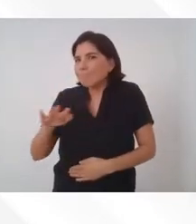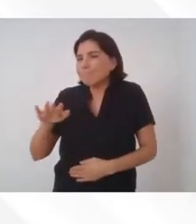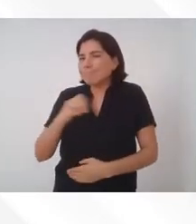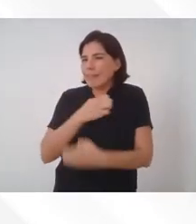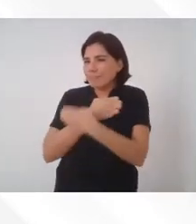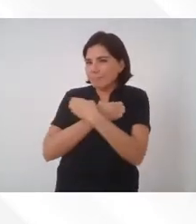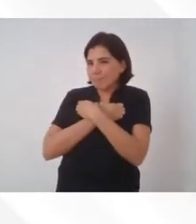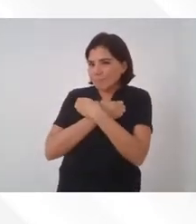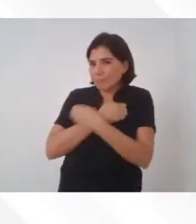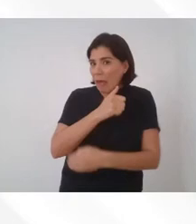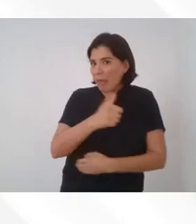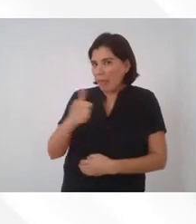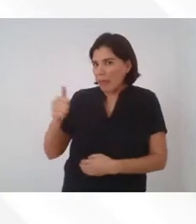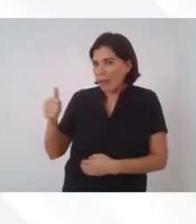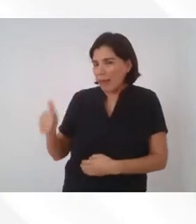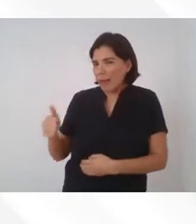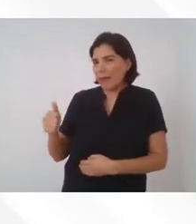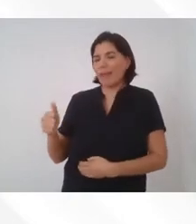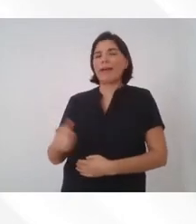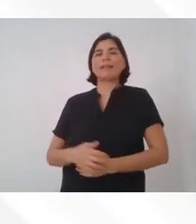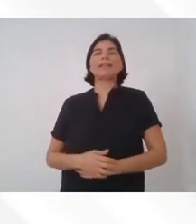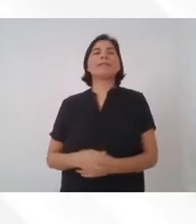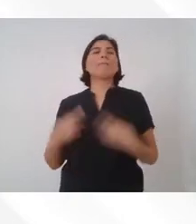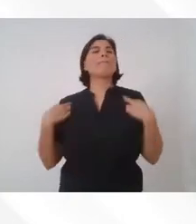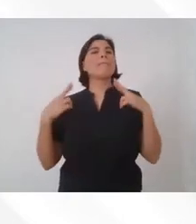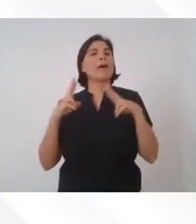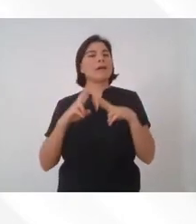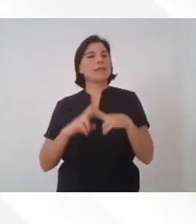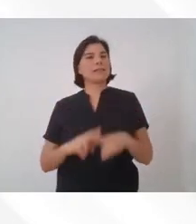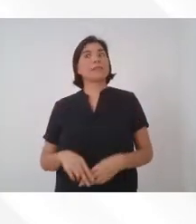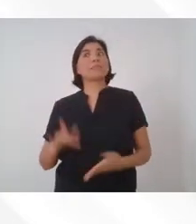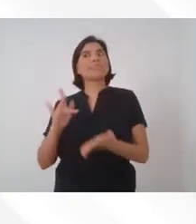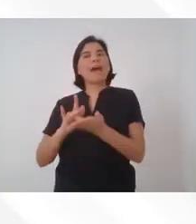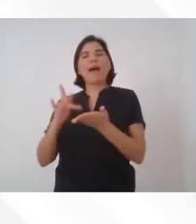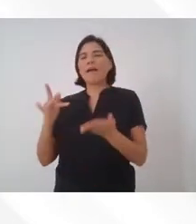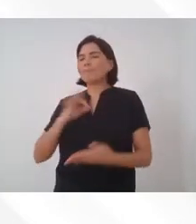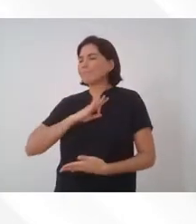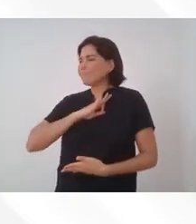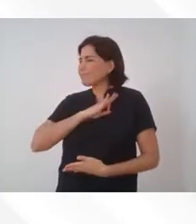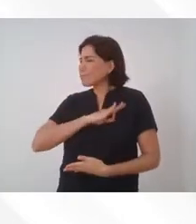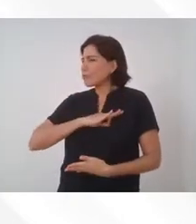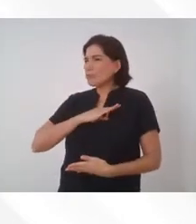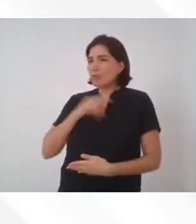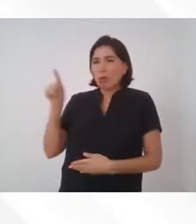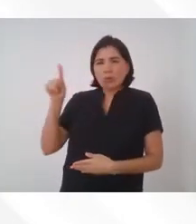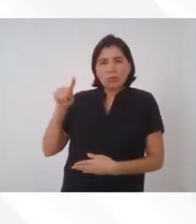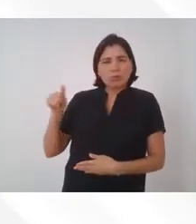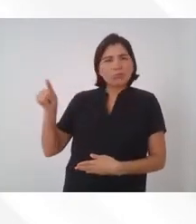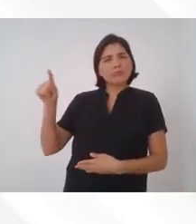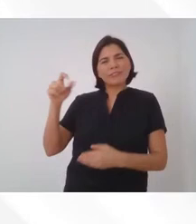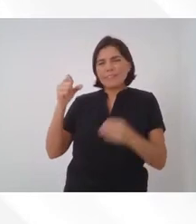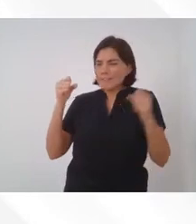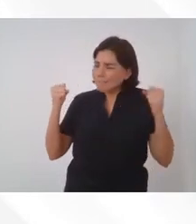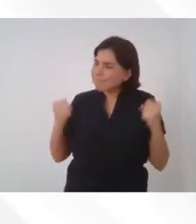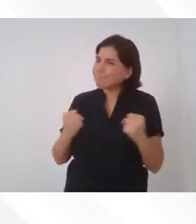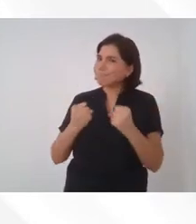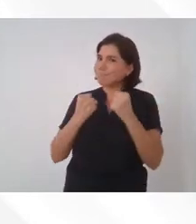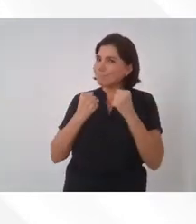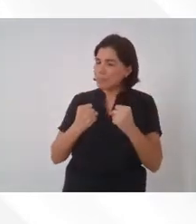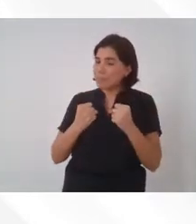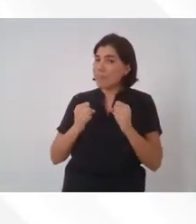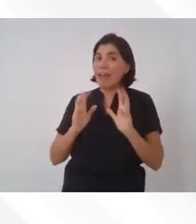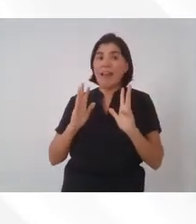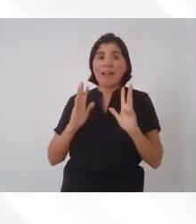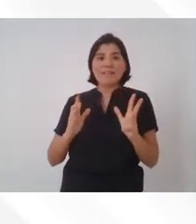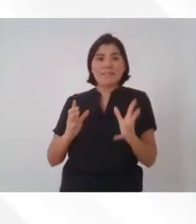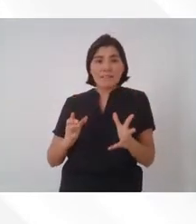y felicidades por este esfuerzo, por todo lo que han estado haciendo, pues estamos en la recta final. En este